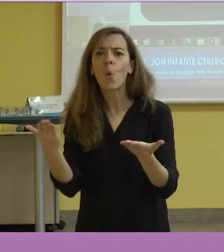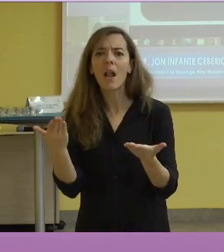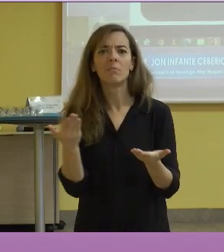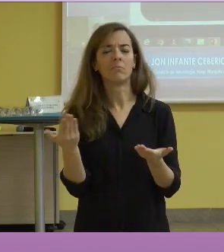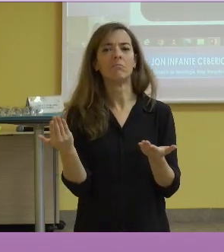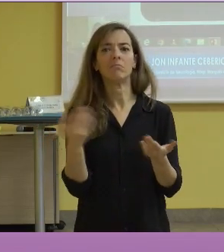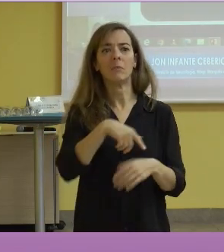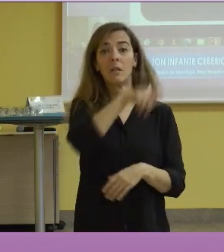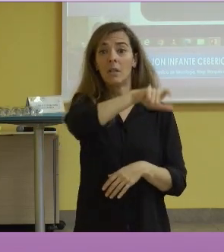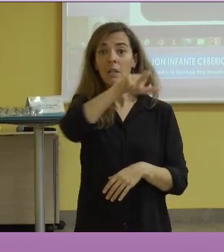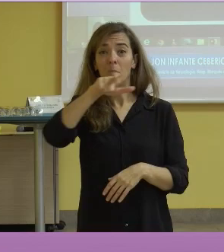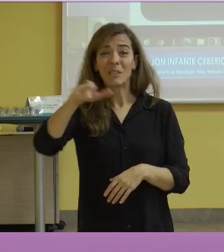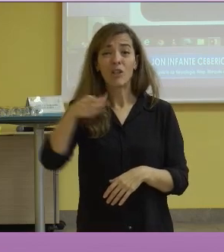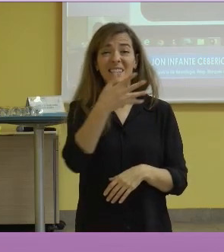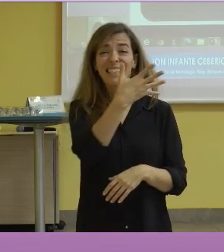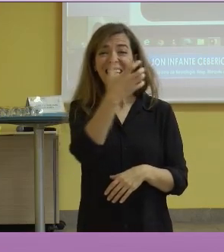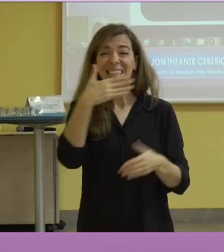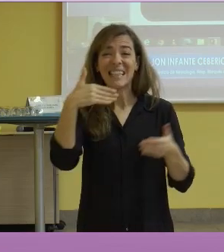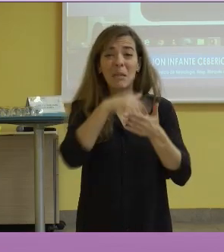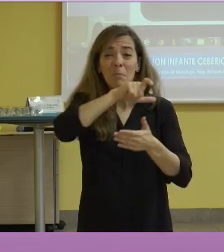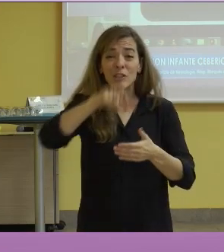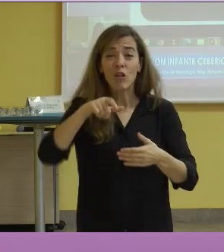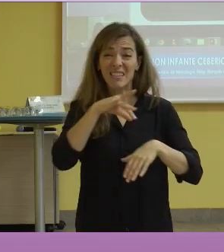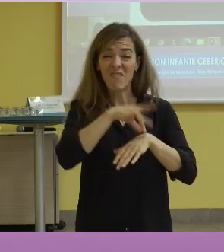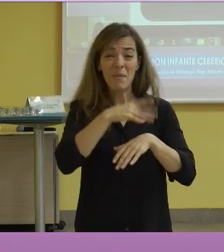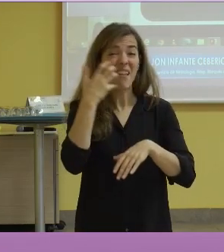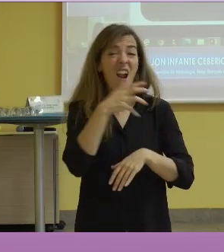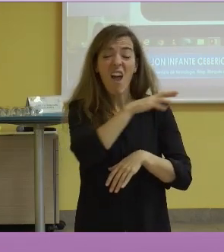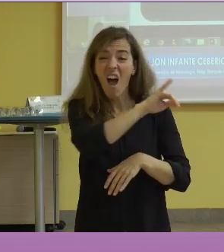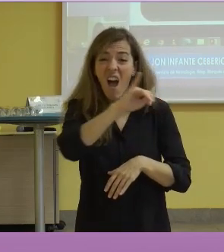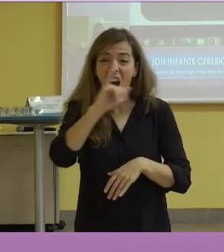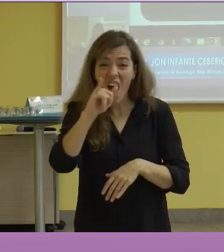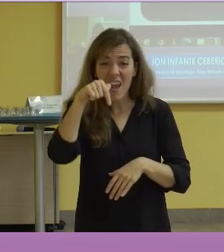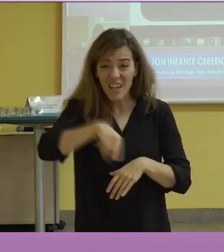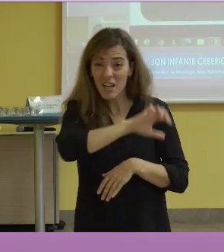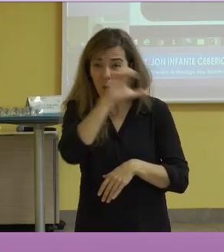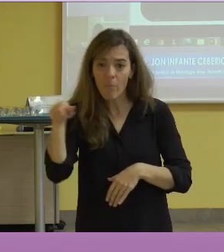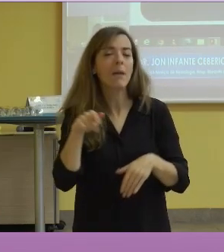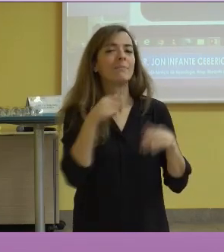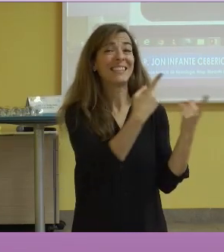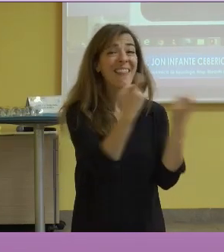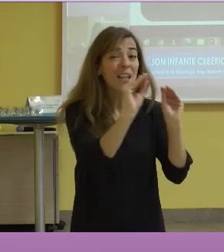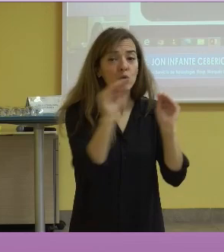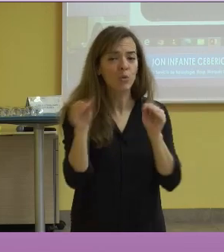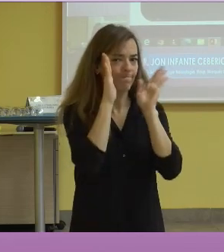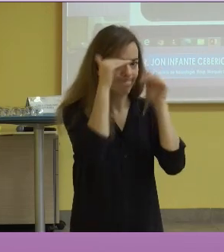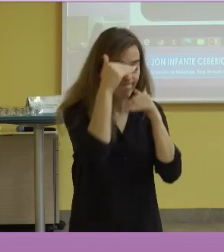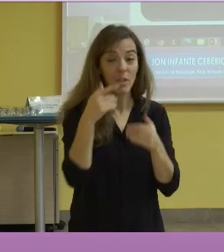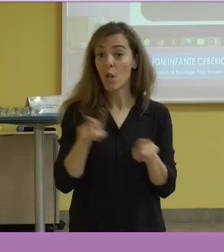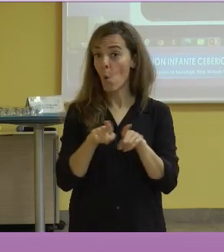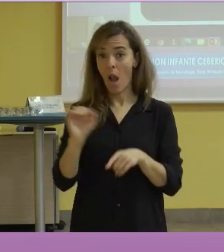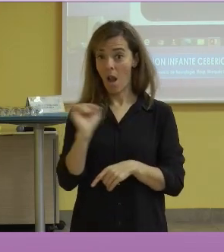necesidades pues, de las 500.000 personas que viven con enfermedades raras en Europa, ¿no? Y lo mismo que nos pasa con las ataxias, pues